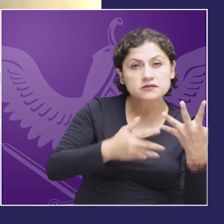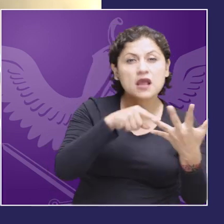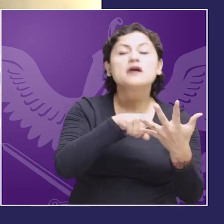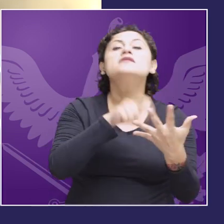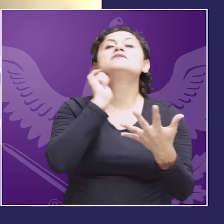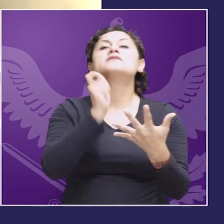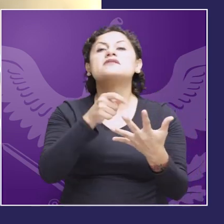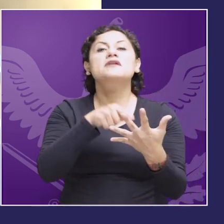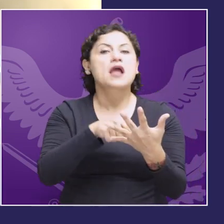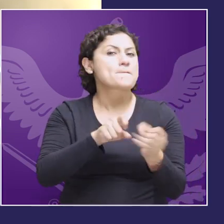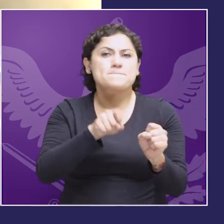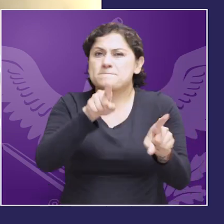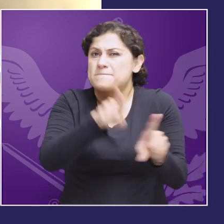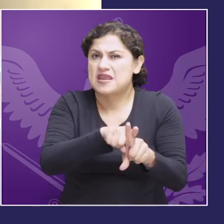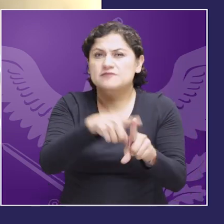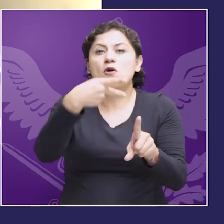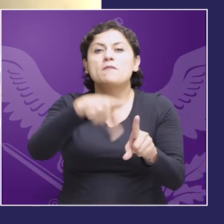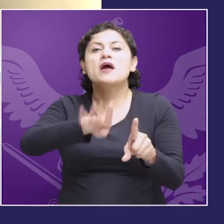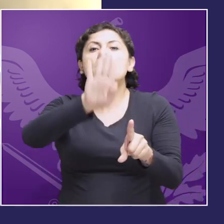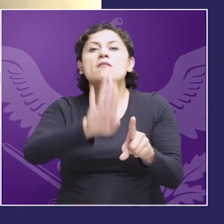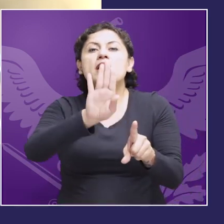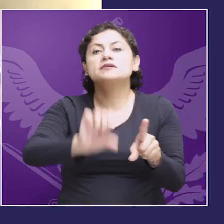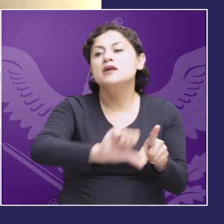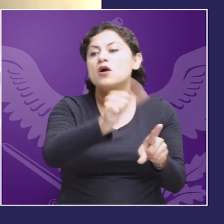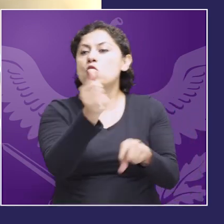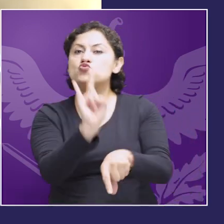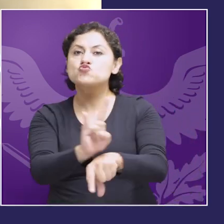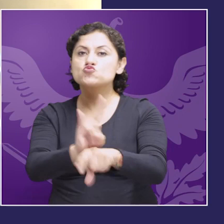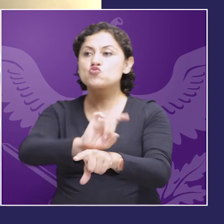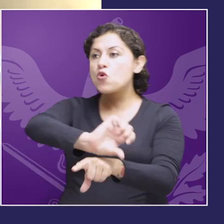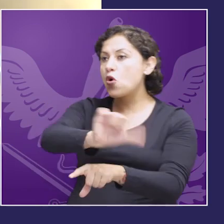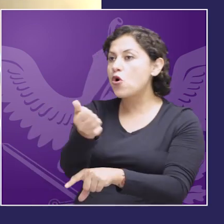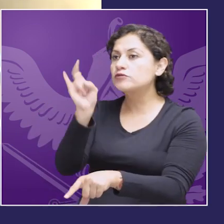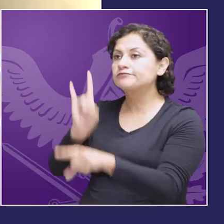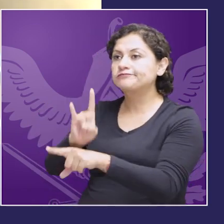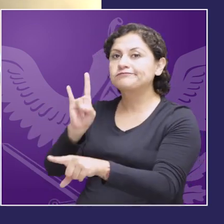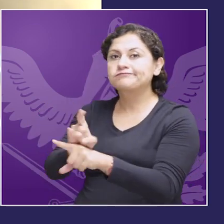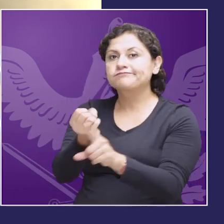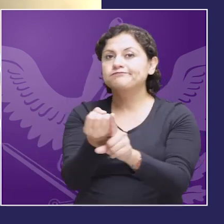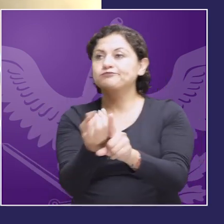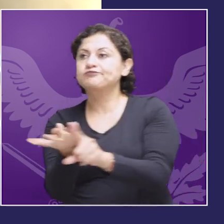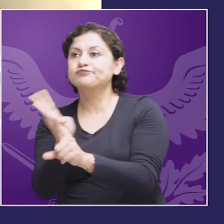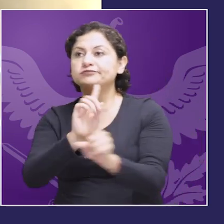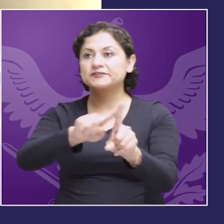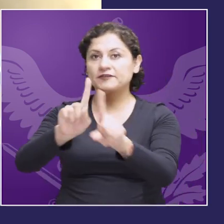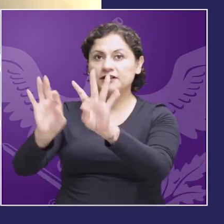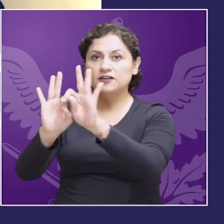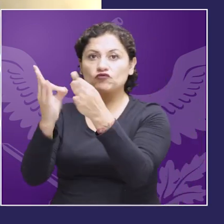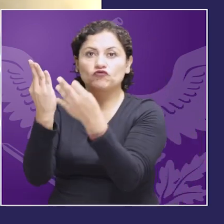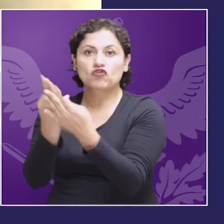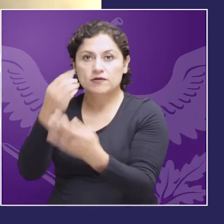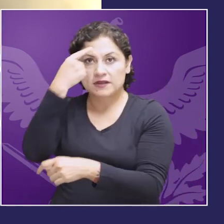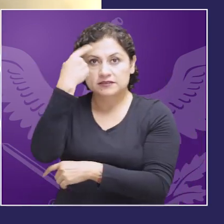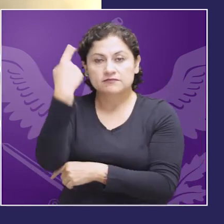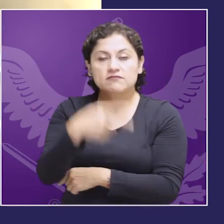violencia es una sola. Lo que tiene son distintos ropajes con las que se viste para